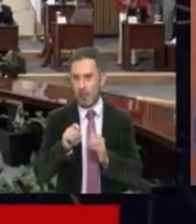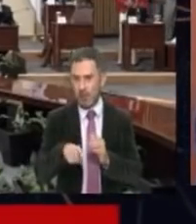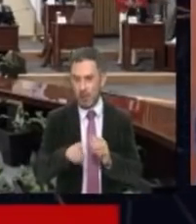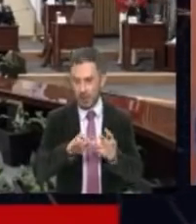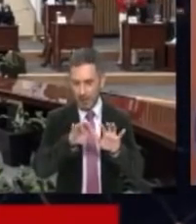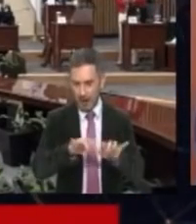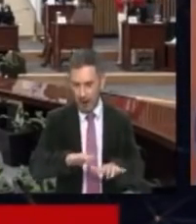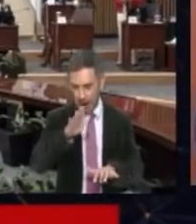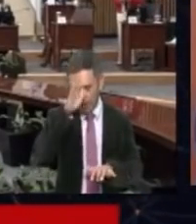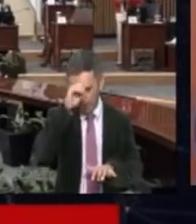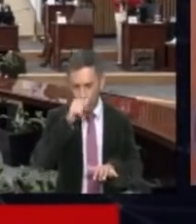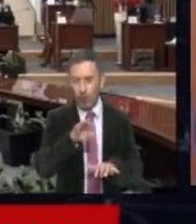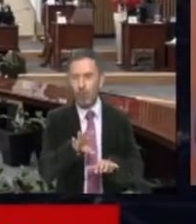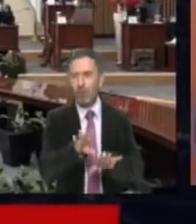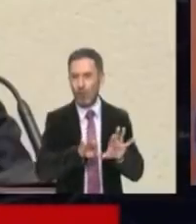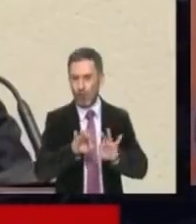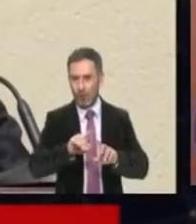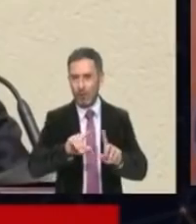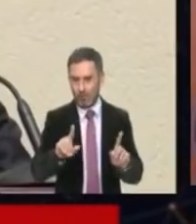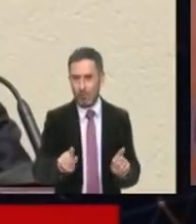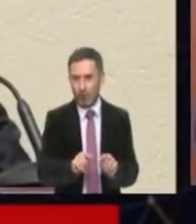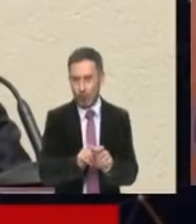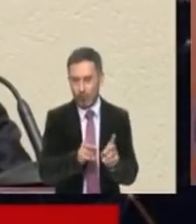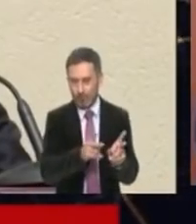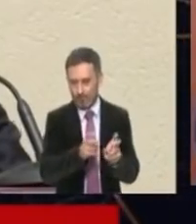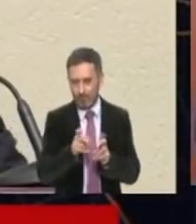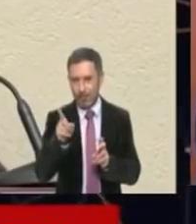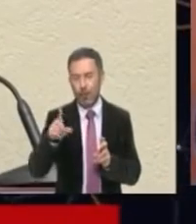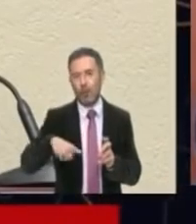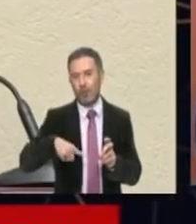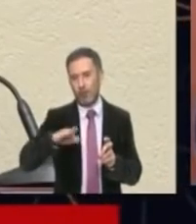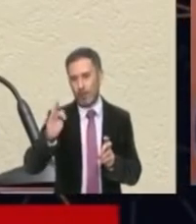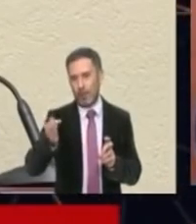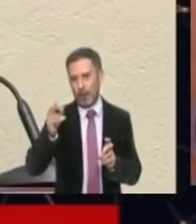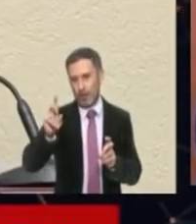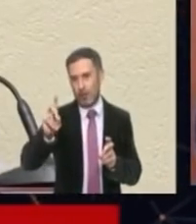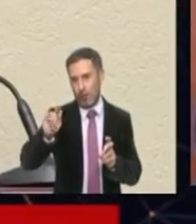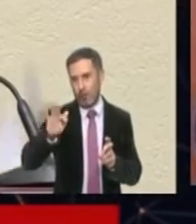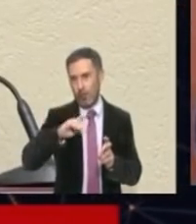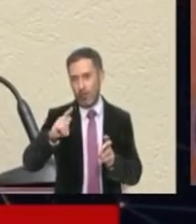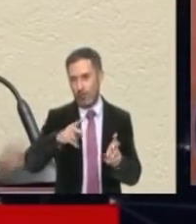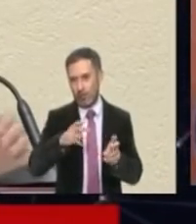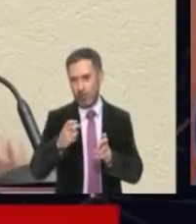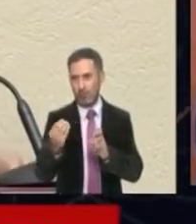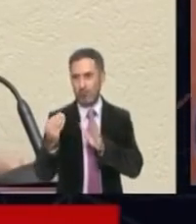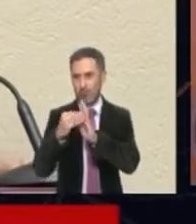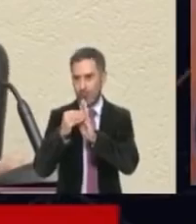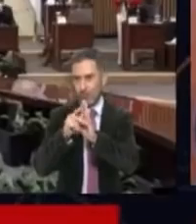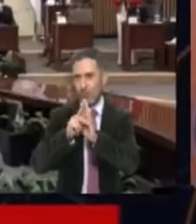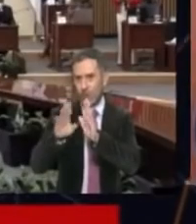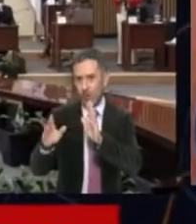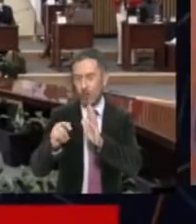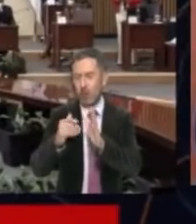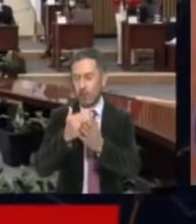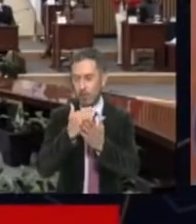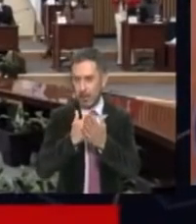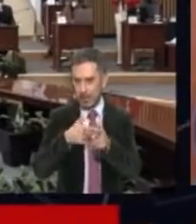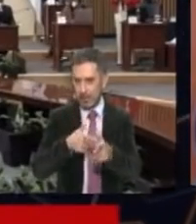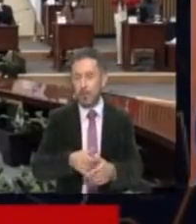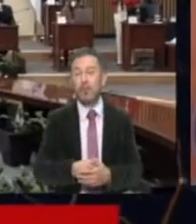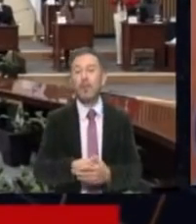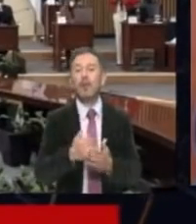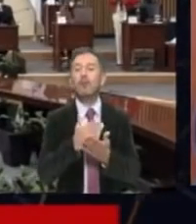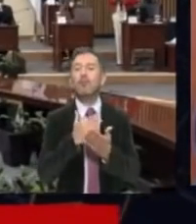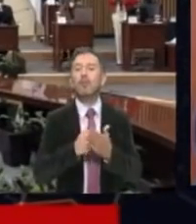insubstancial: la disminución de salarios, la supresión de viajes al extranjero, la supresión de